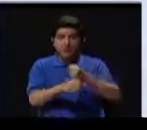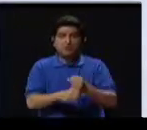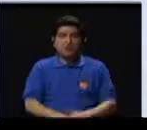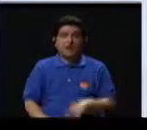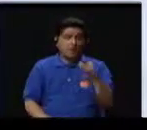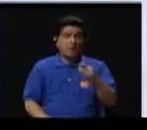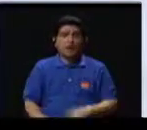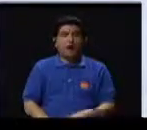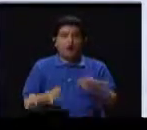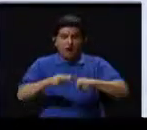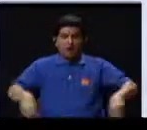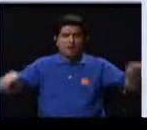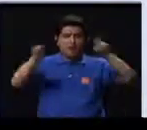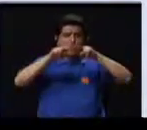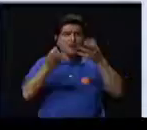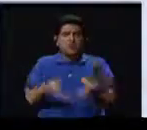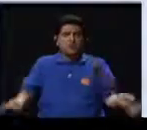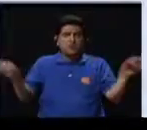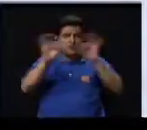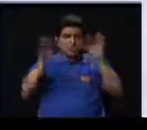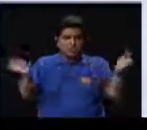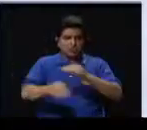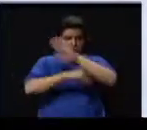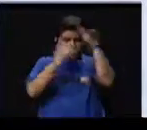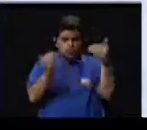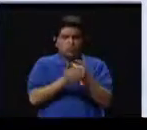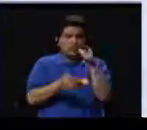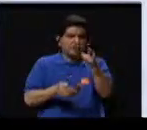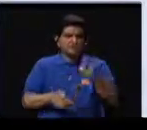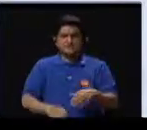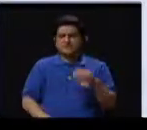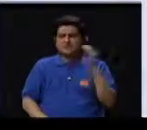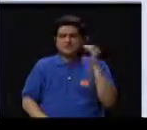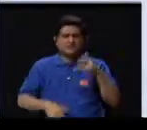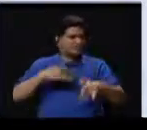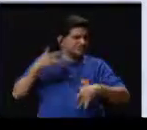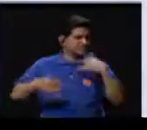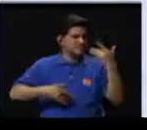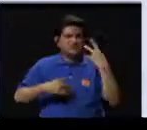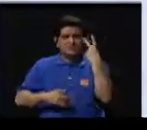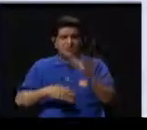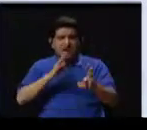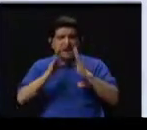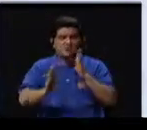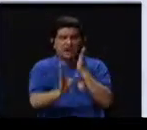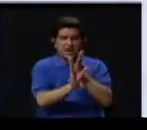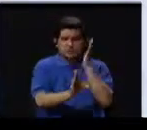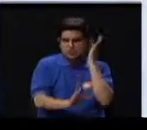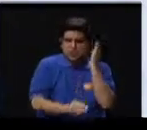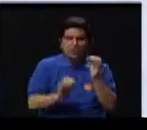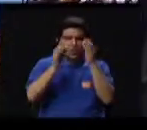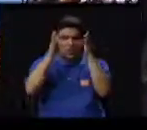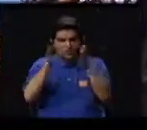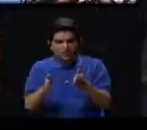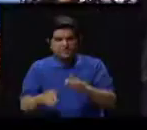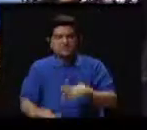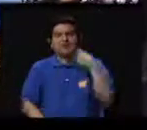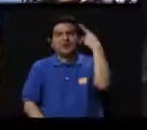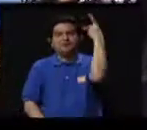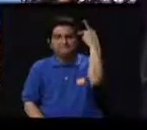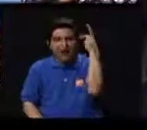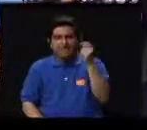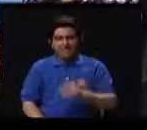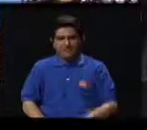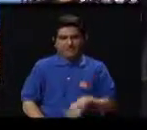que propiciaba unos valores tan importantes. Todas ellas con una gran sensibilidad. Vea todo lo que plantearon. Hablaron con la psicóloga, hablaron con la maestra, hablaron